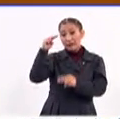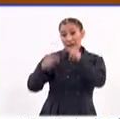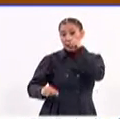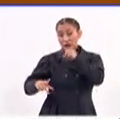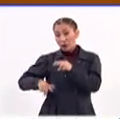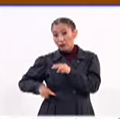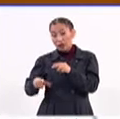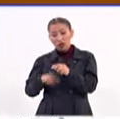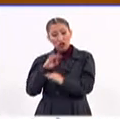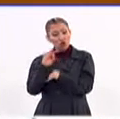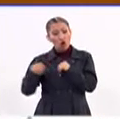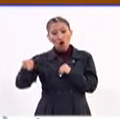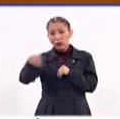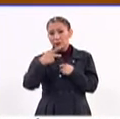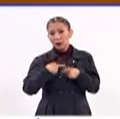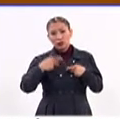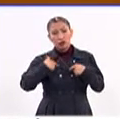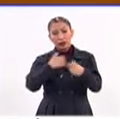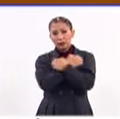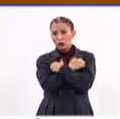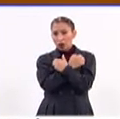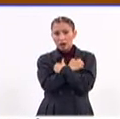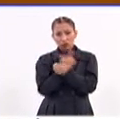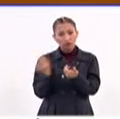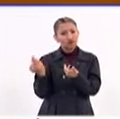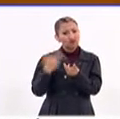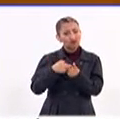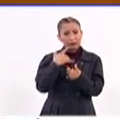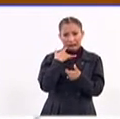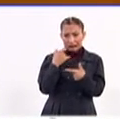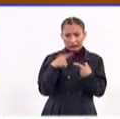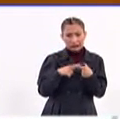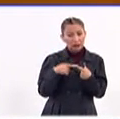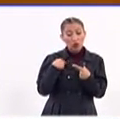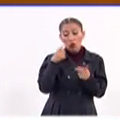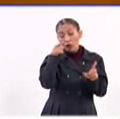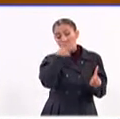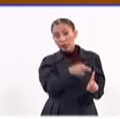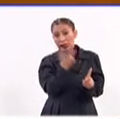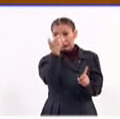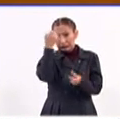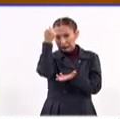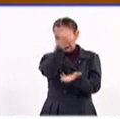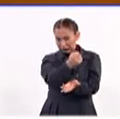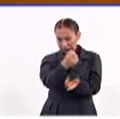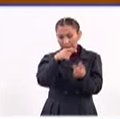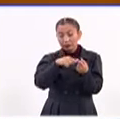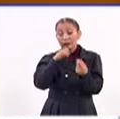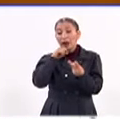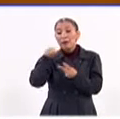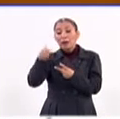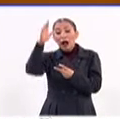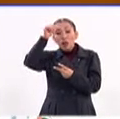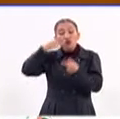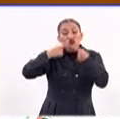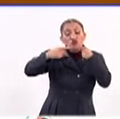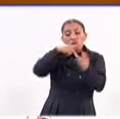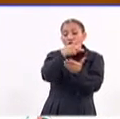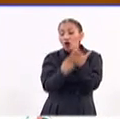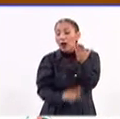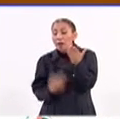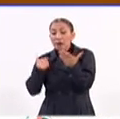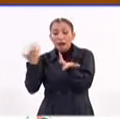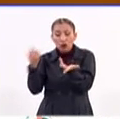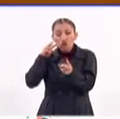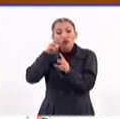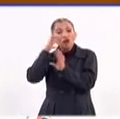gobierno y de todos los actores educativos implicados. Esfuerzo no solo en materia presupuestaria, sino para el acuerdo de políticas y